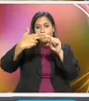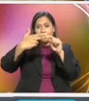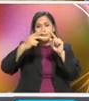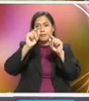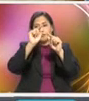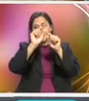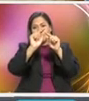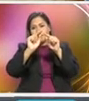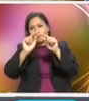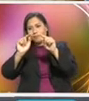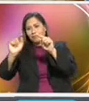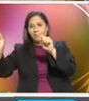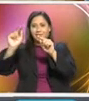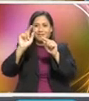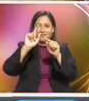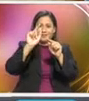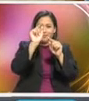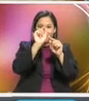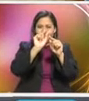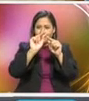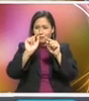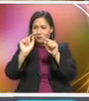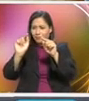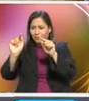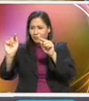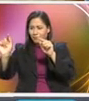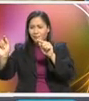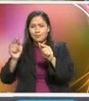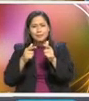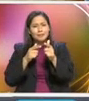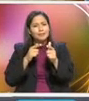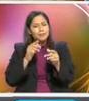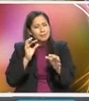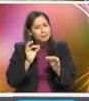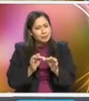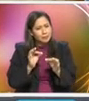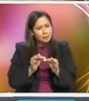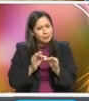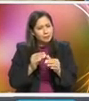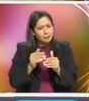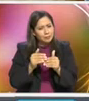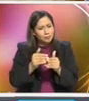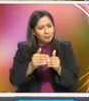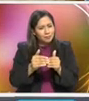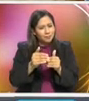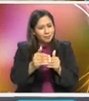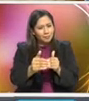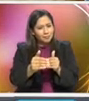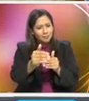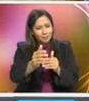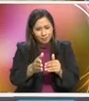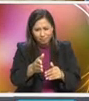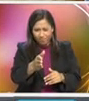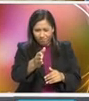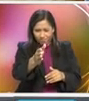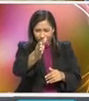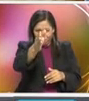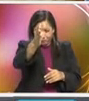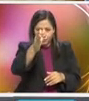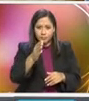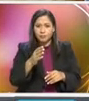nos habla de una persona que funciona de manera lineal, una persona que va hacia adelante y en línea recta, que no